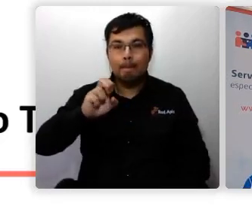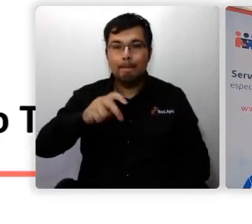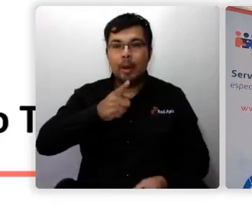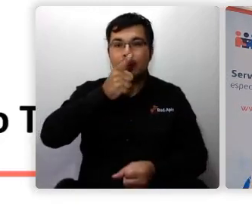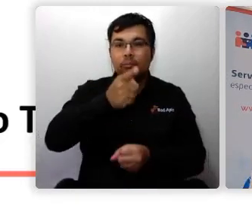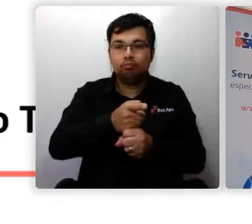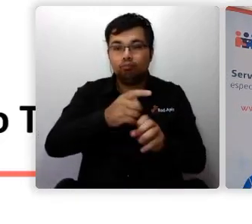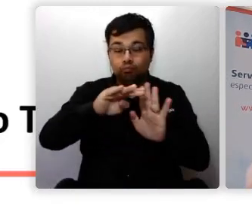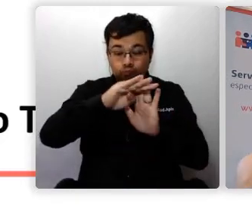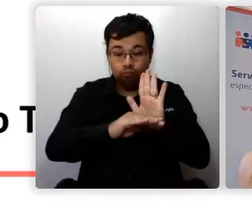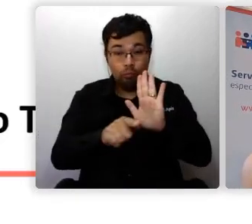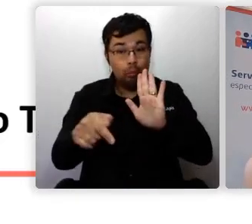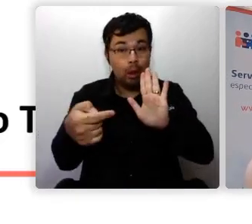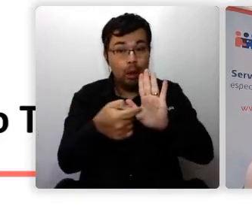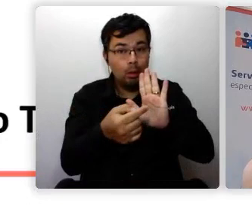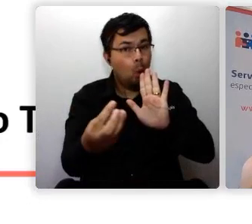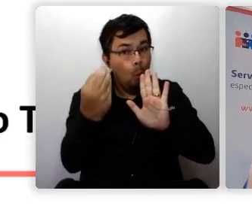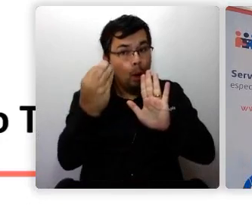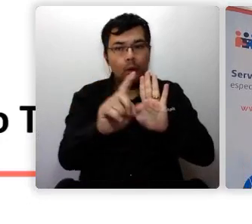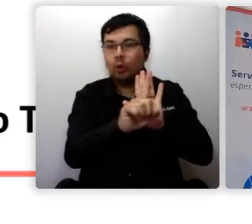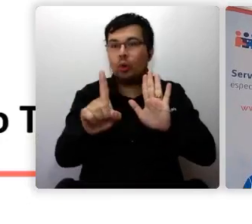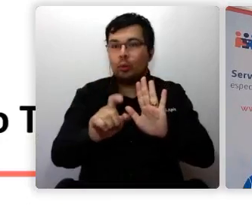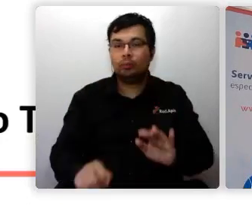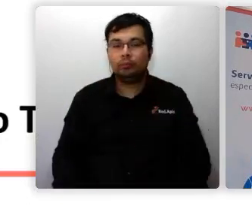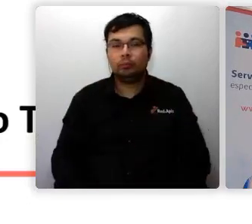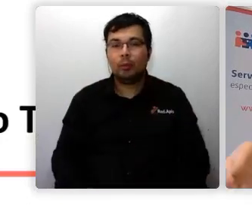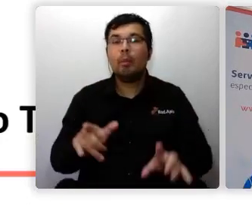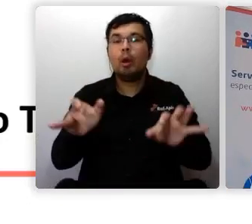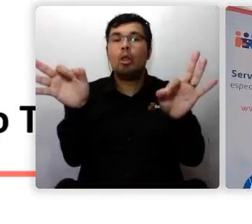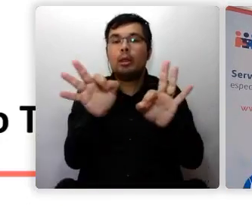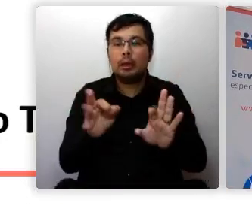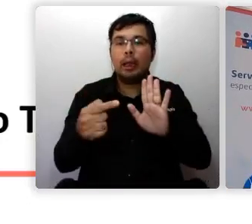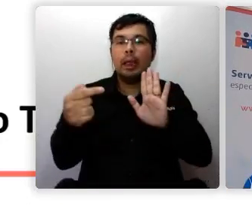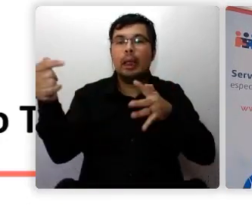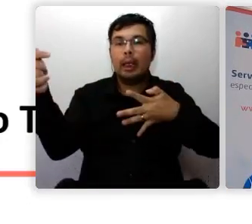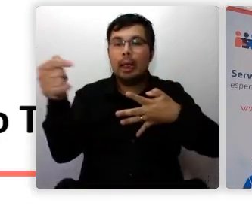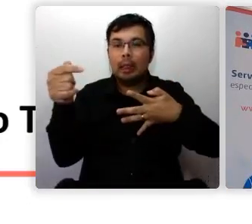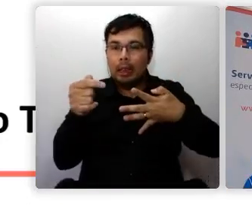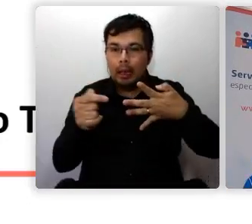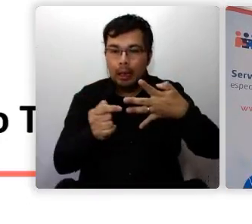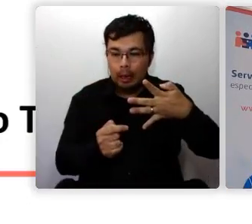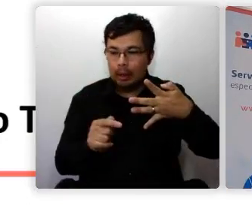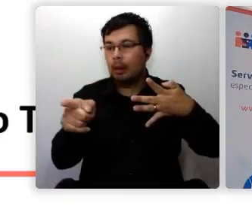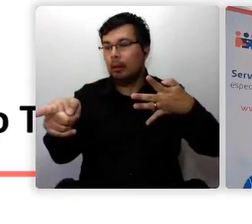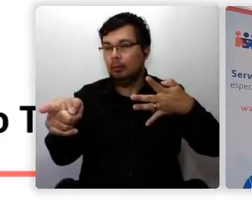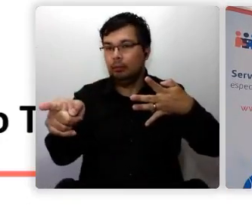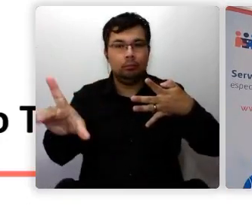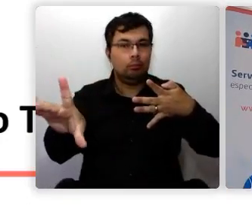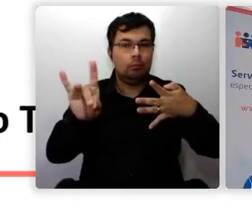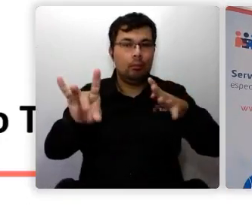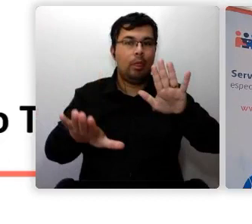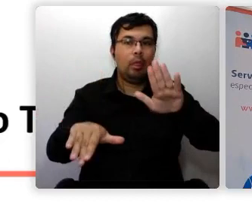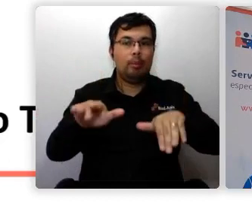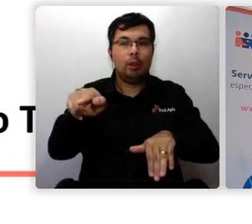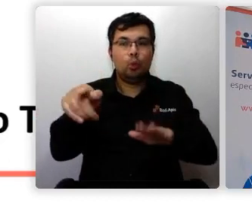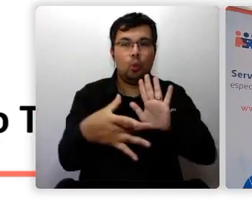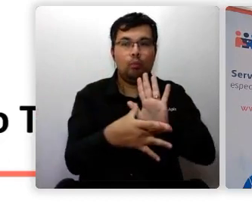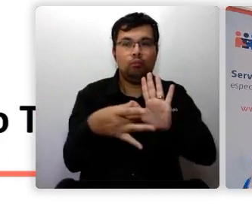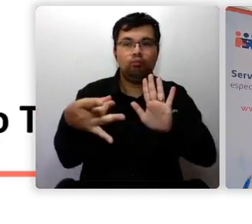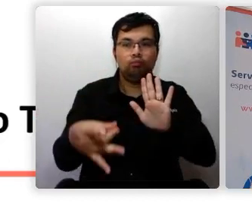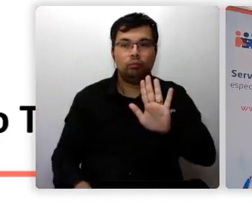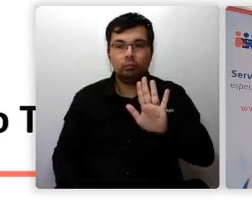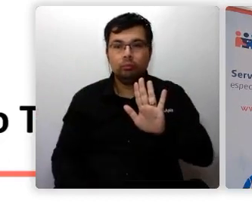los regímenes tributarios para que la persona pueda elegir el que más le conviene según su actividad. Nosotros, y esto es súper importante, legalmente